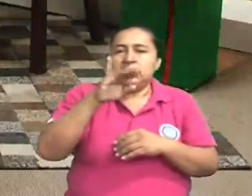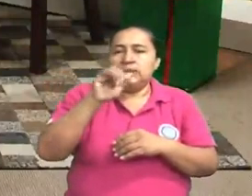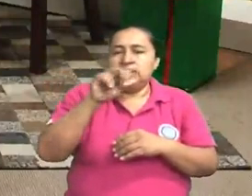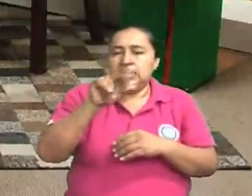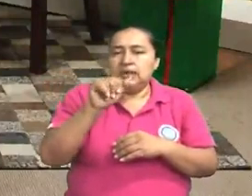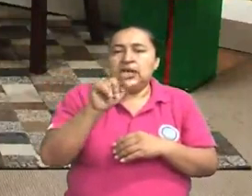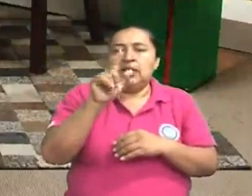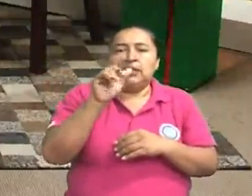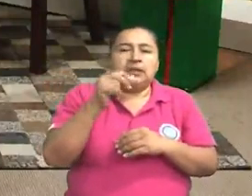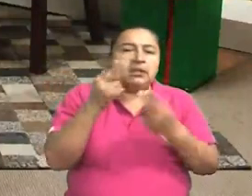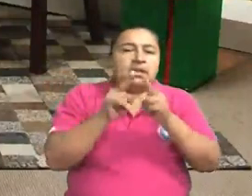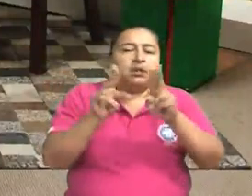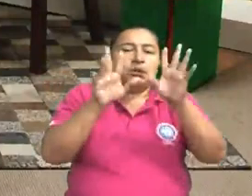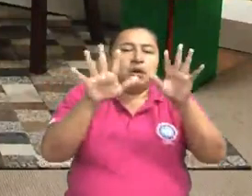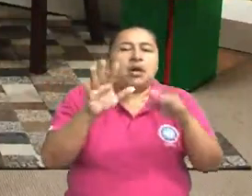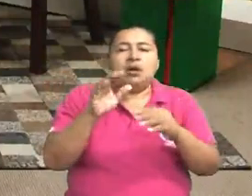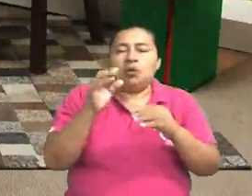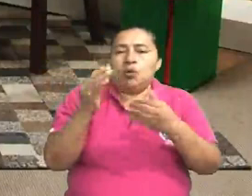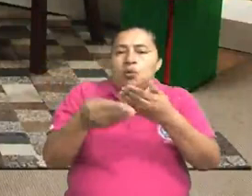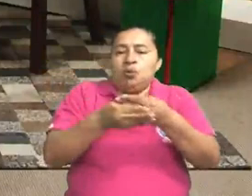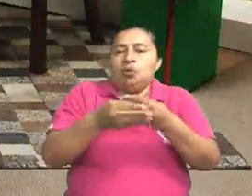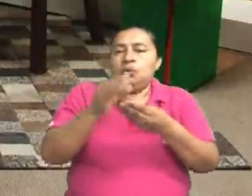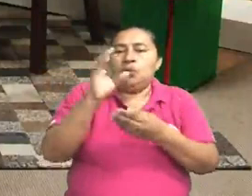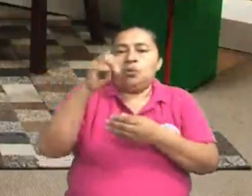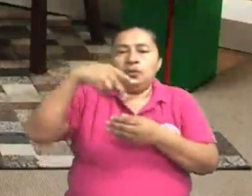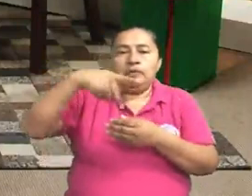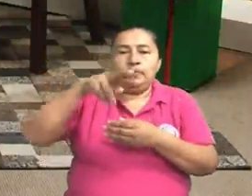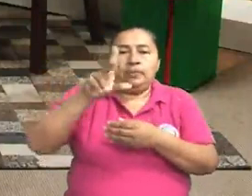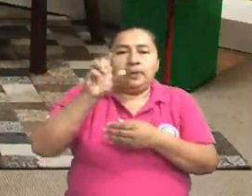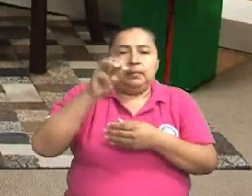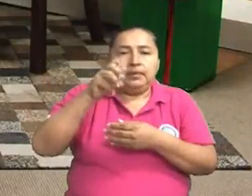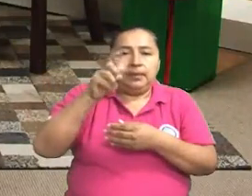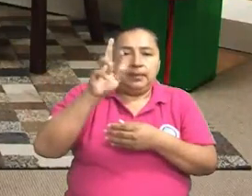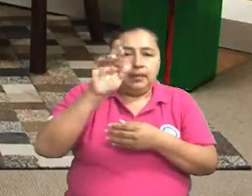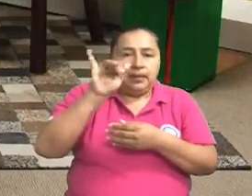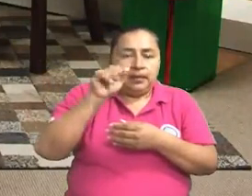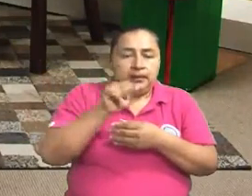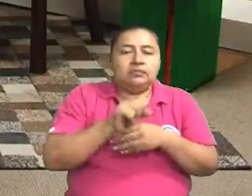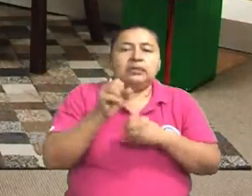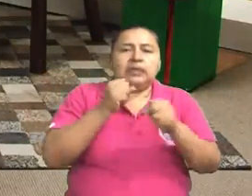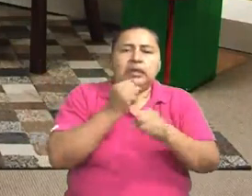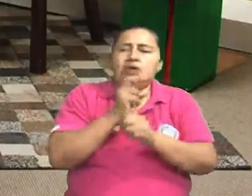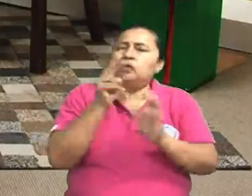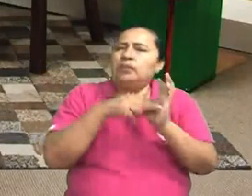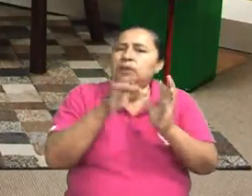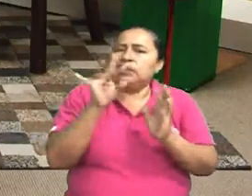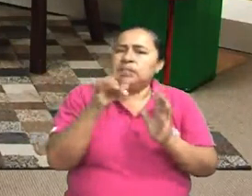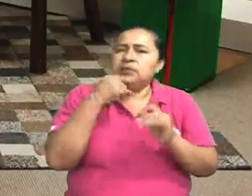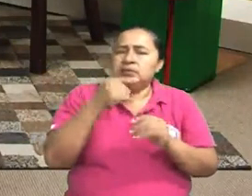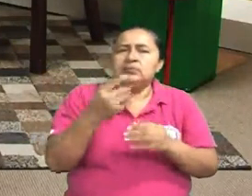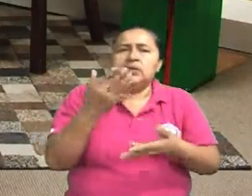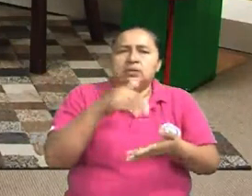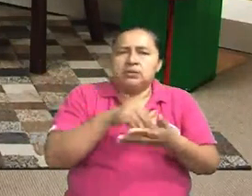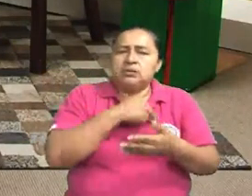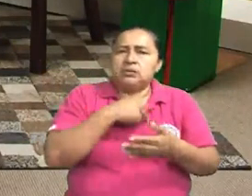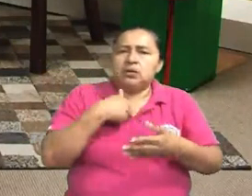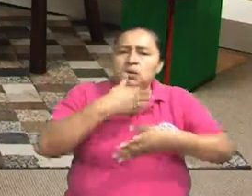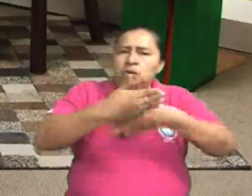terapias complementarias que implementó la vicepresidenta Rosario Murillo en el 2015. Incluso se construyó